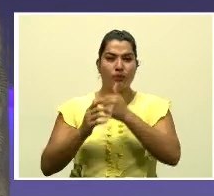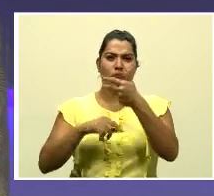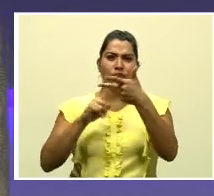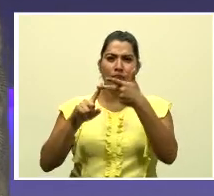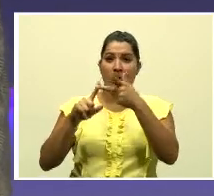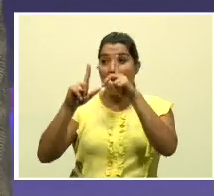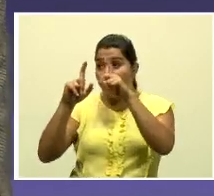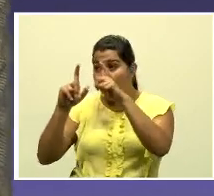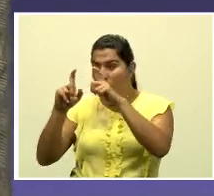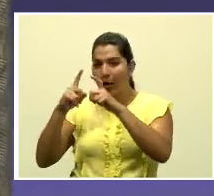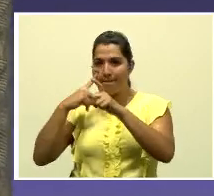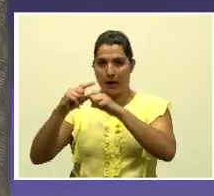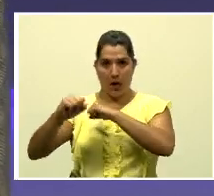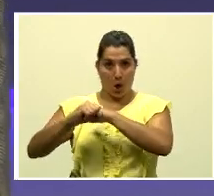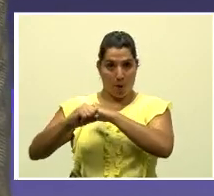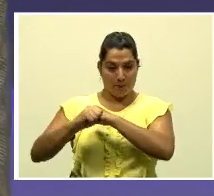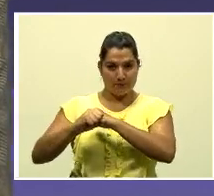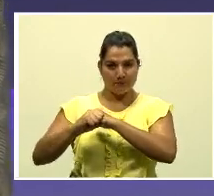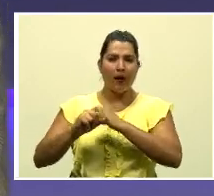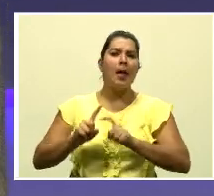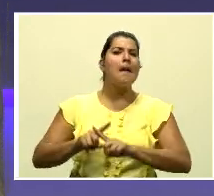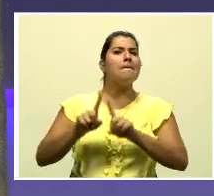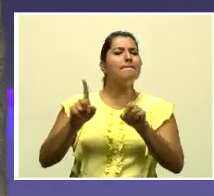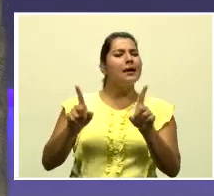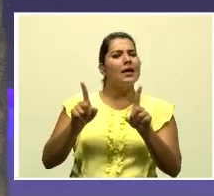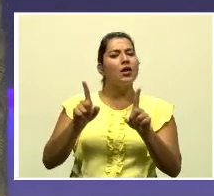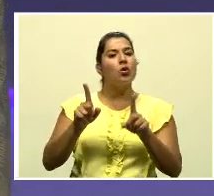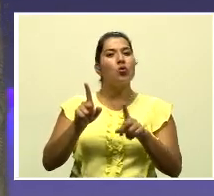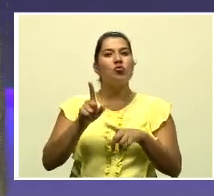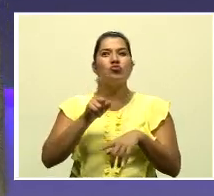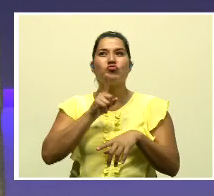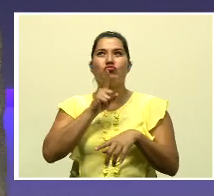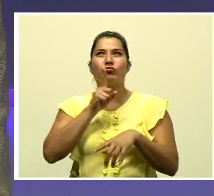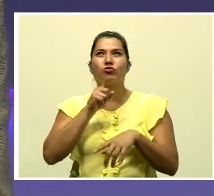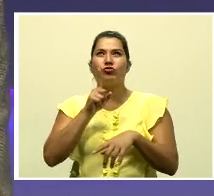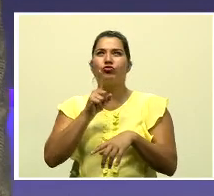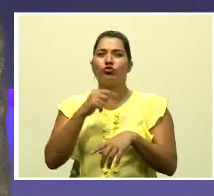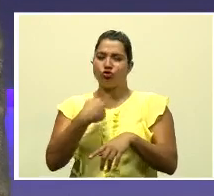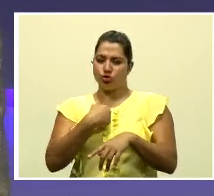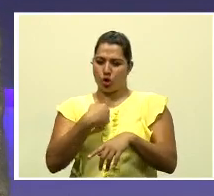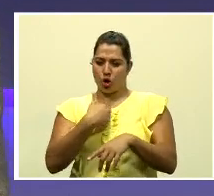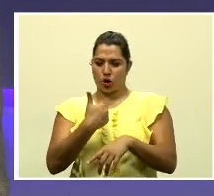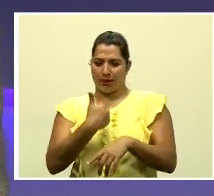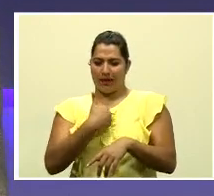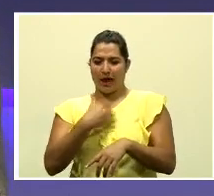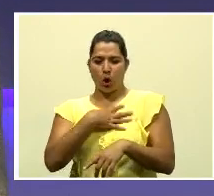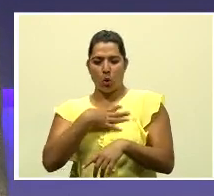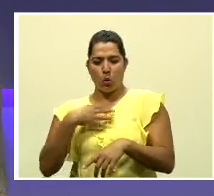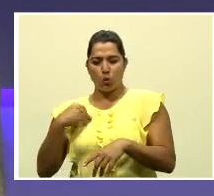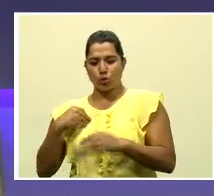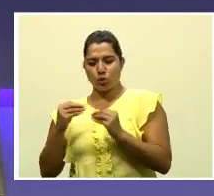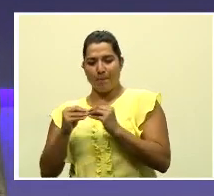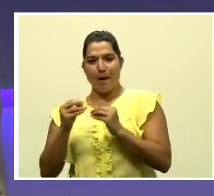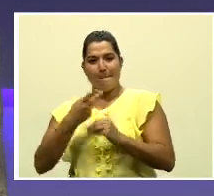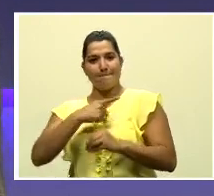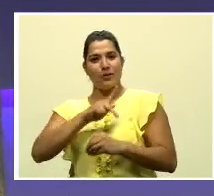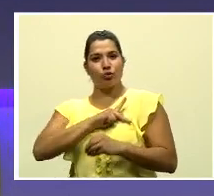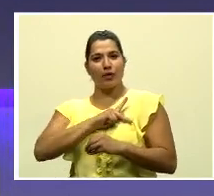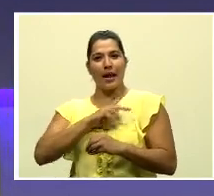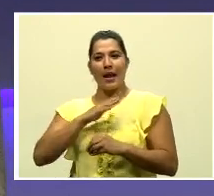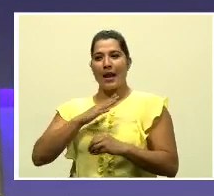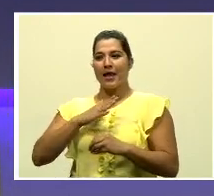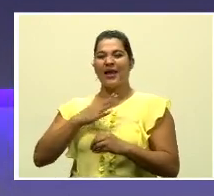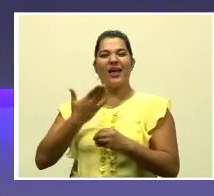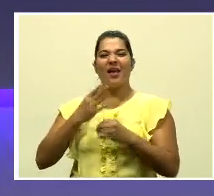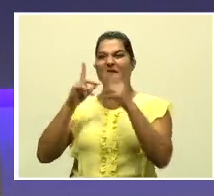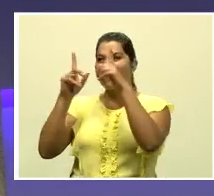fotografía comercial, pero ciertamente tengo una vena más personal, que es mi foto